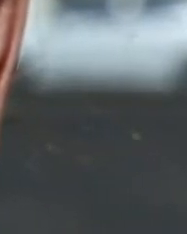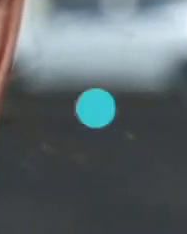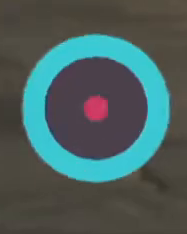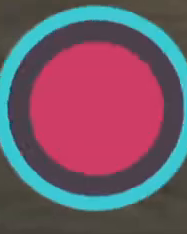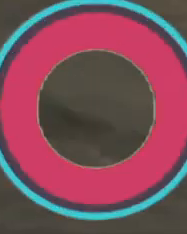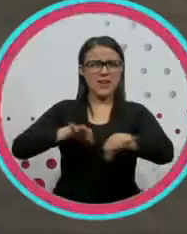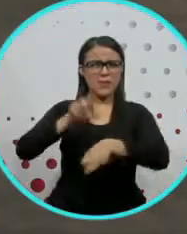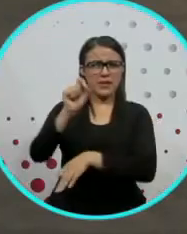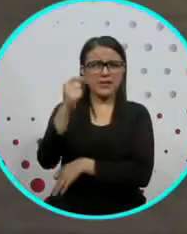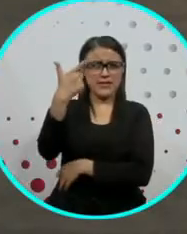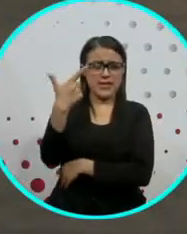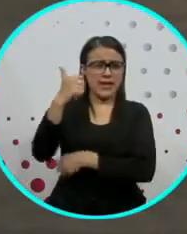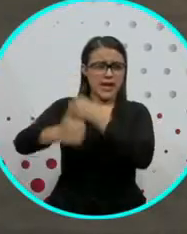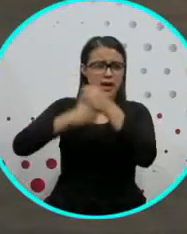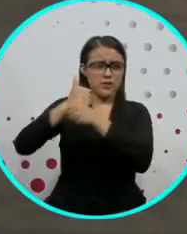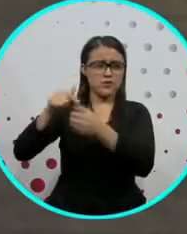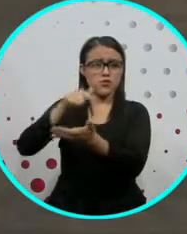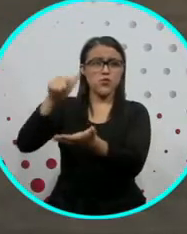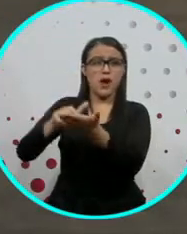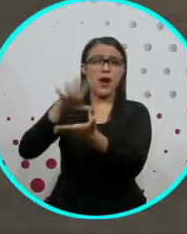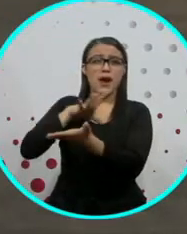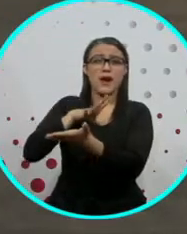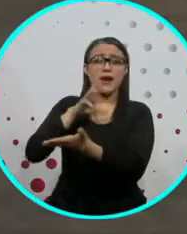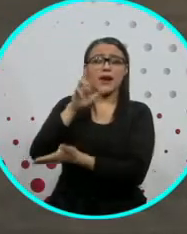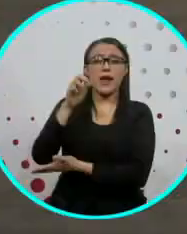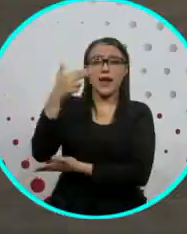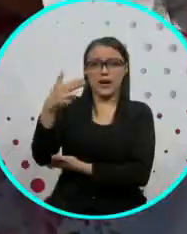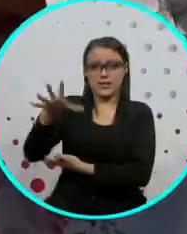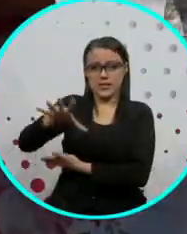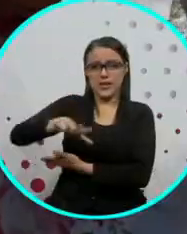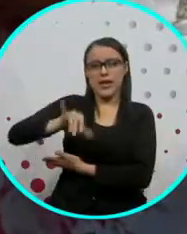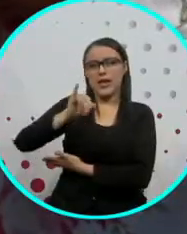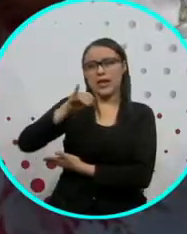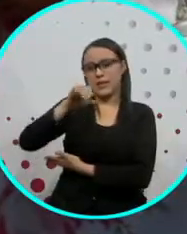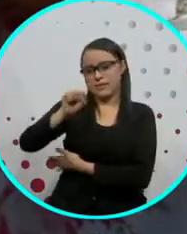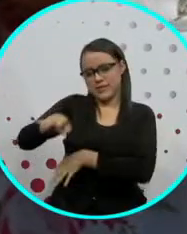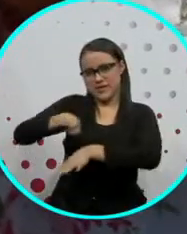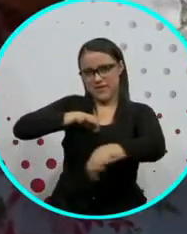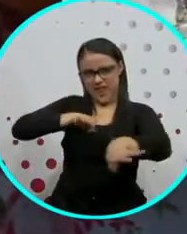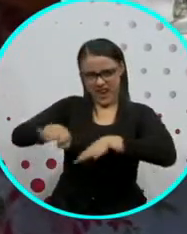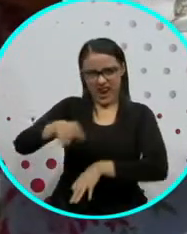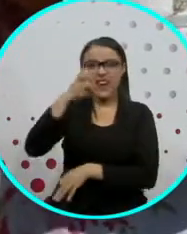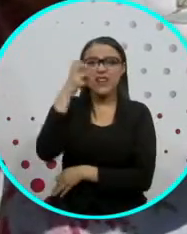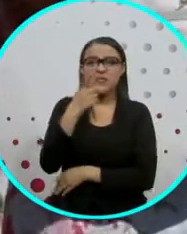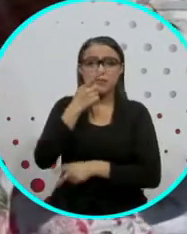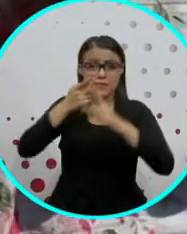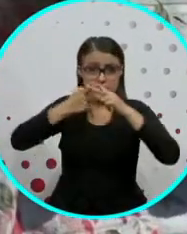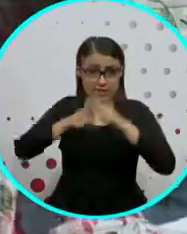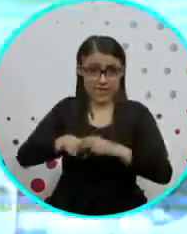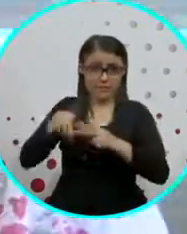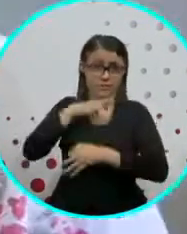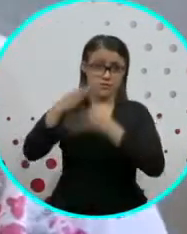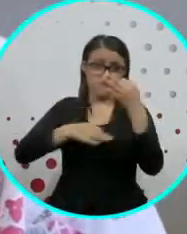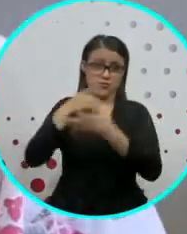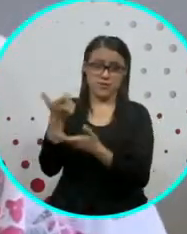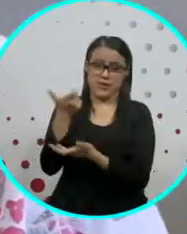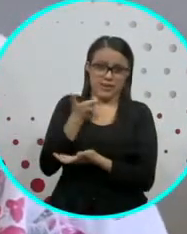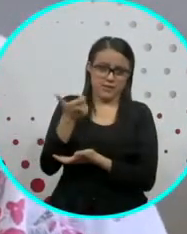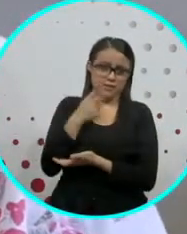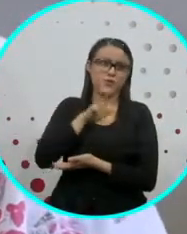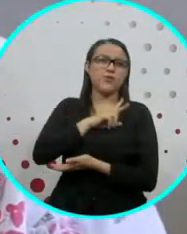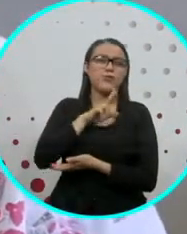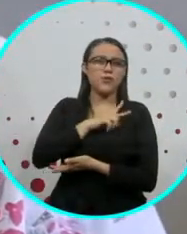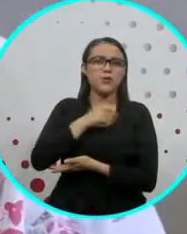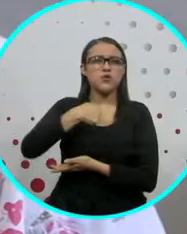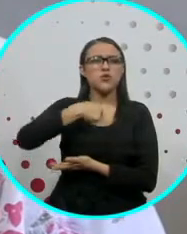Trabajó 27 años en Recursos Humanos del Instituto Mexicano del Seguro Social IMSS y así construyó su patrimonio. Yo adquirí